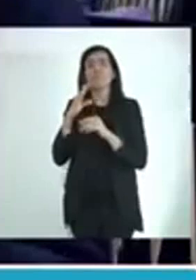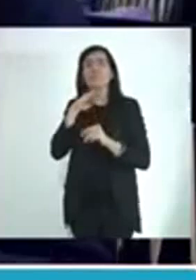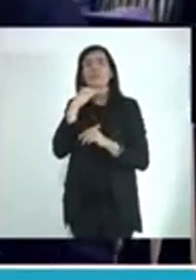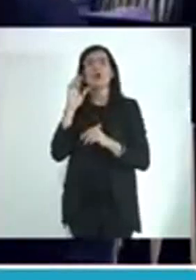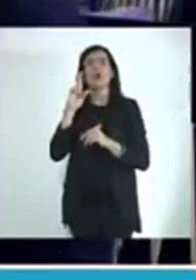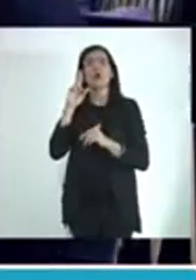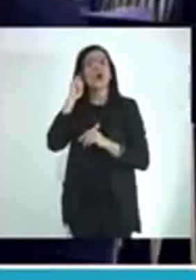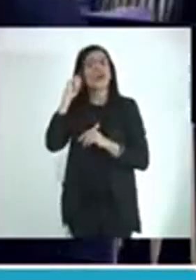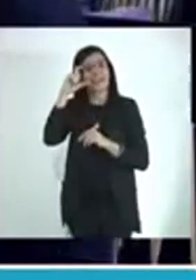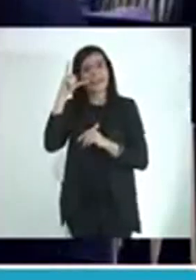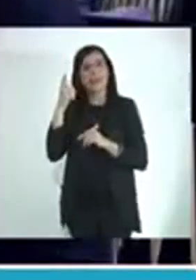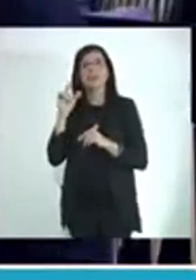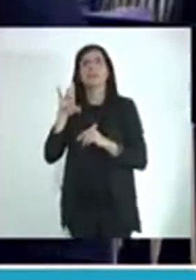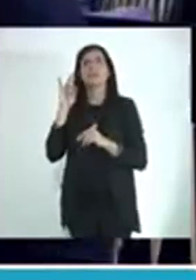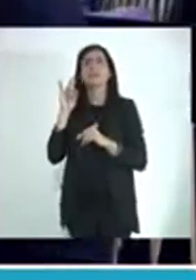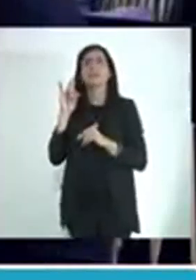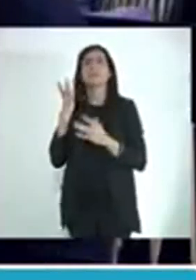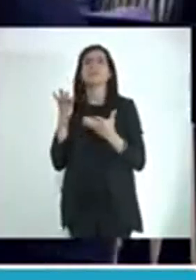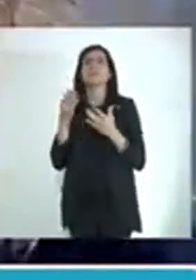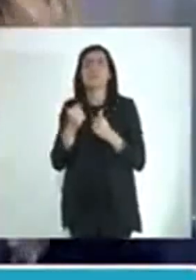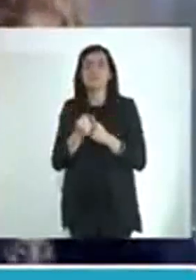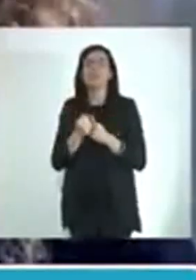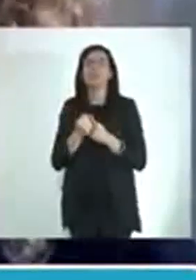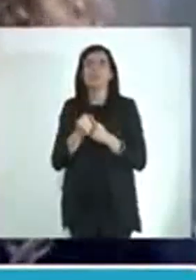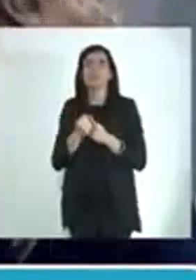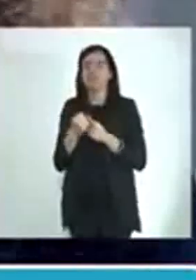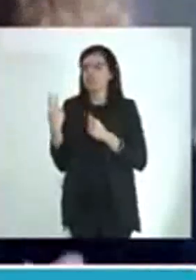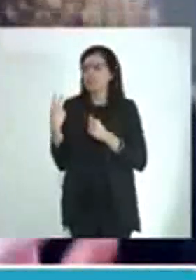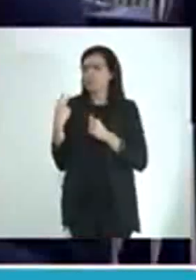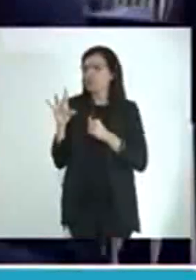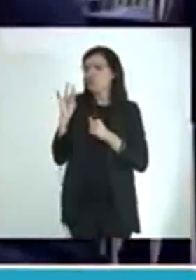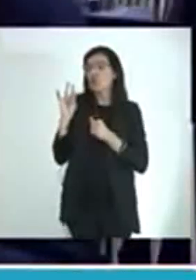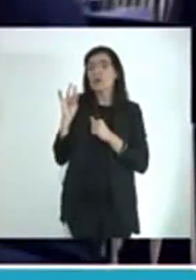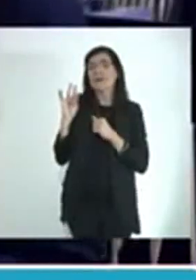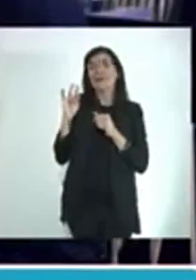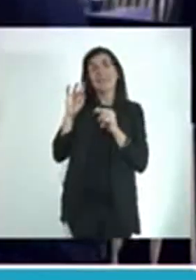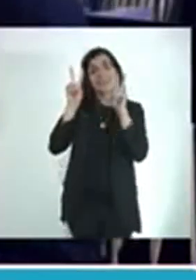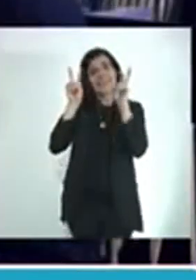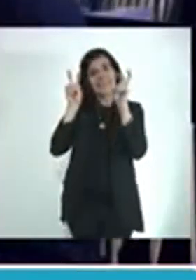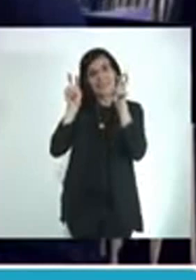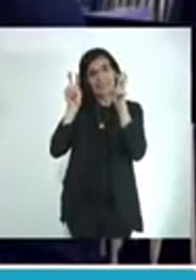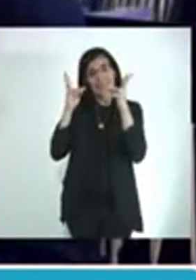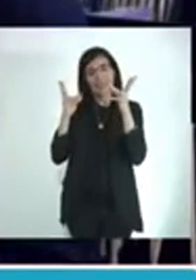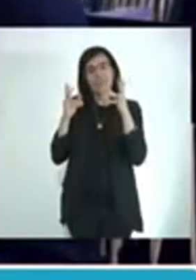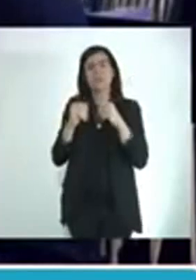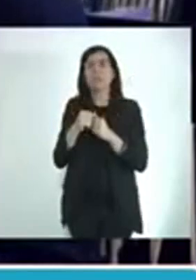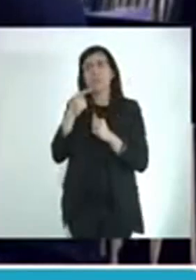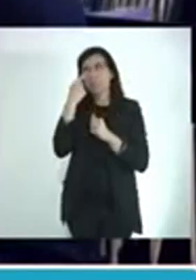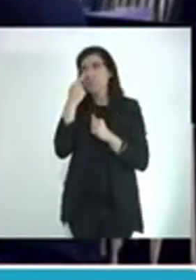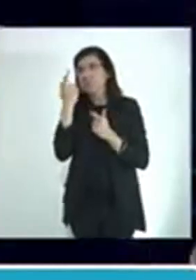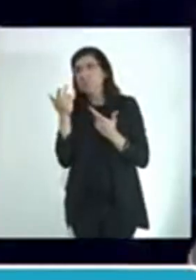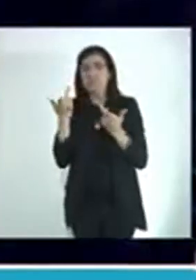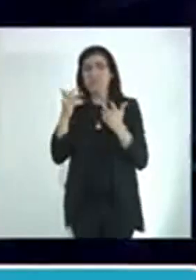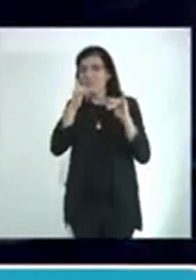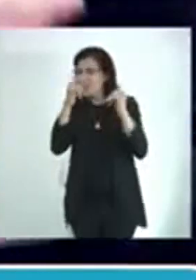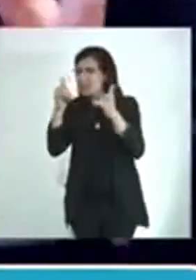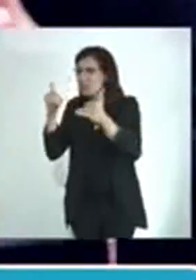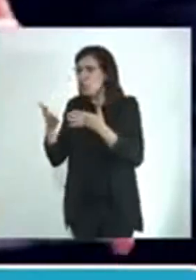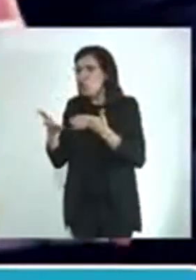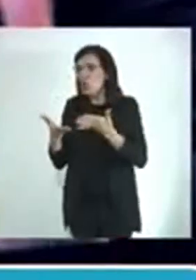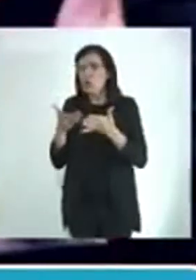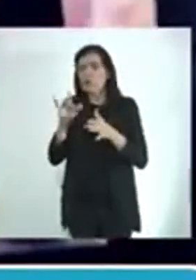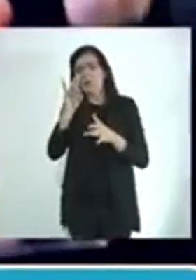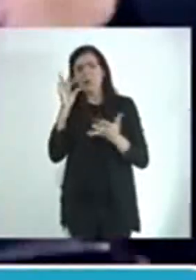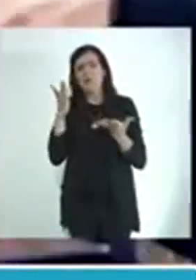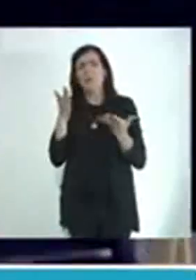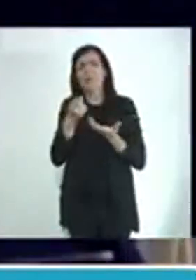el curso. Él da iluminación escénica. Con él solemos elegir un tema determinado que nos parece interesante para ese año, ya